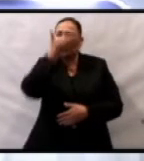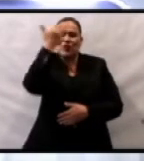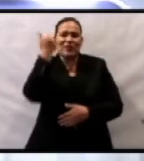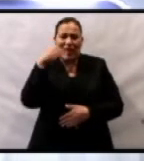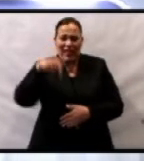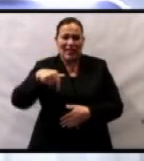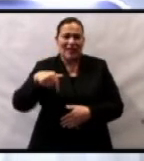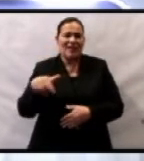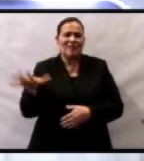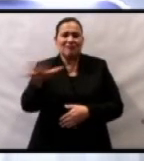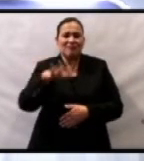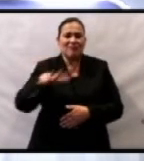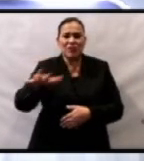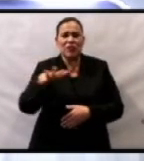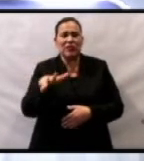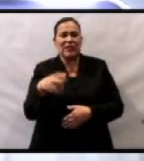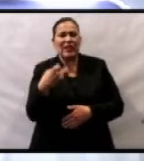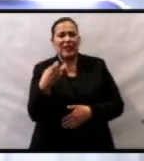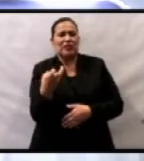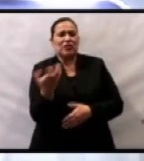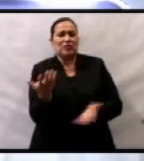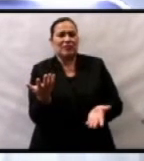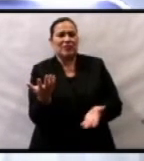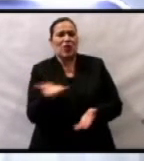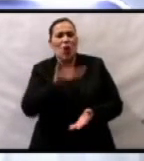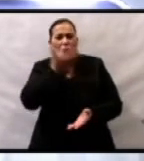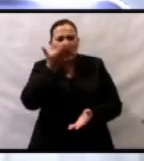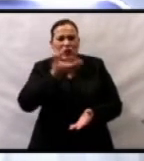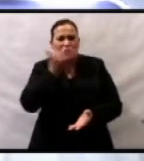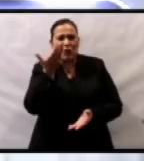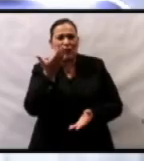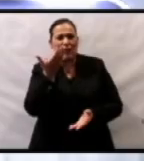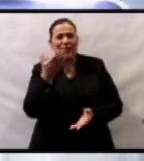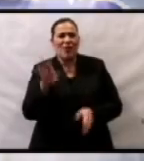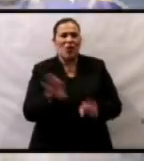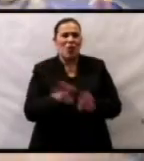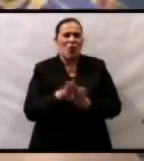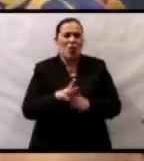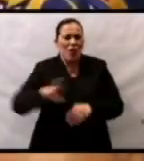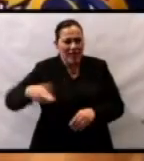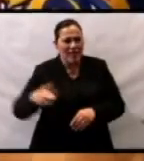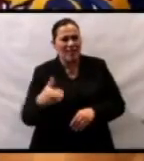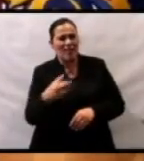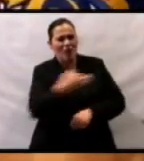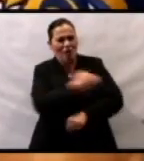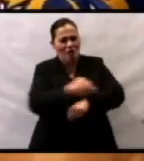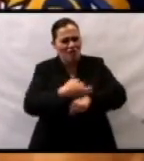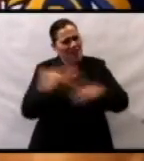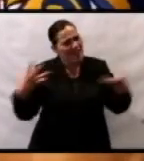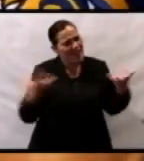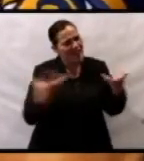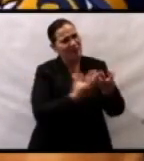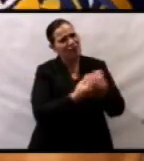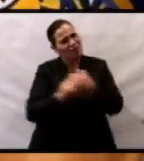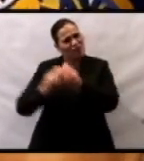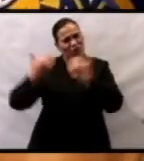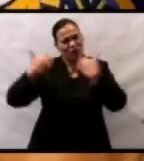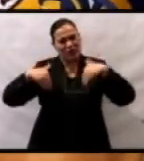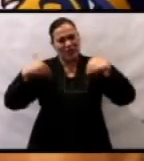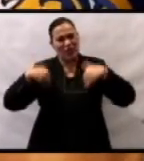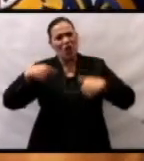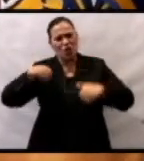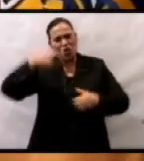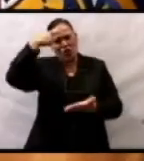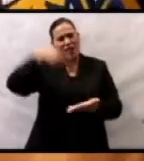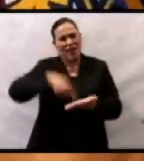Tepa sin esas idas a la presa, en familia. Realmente creo que